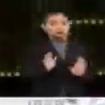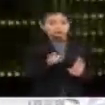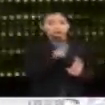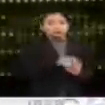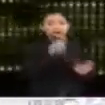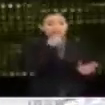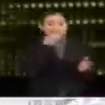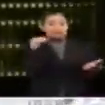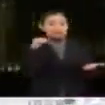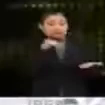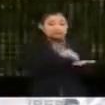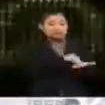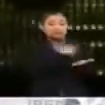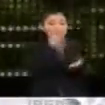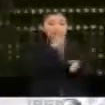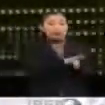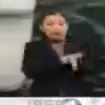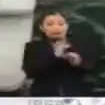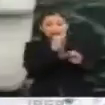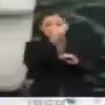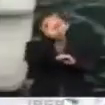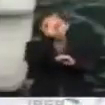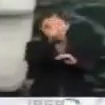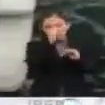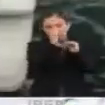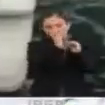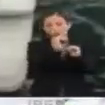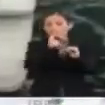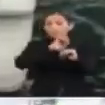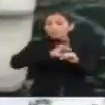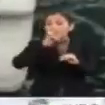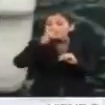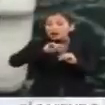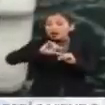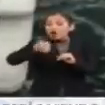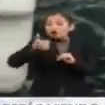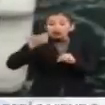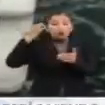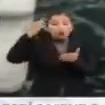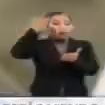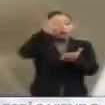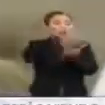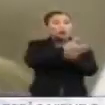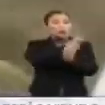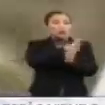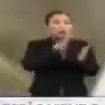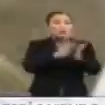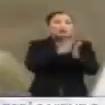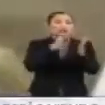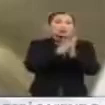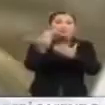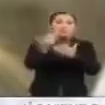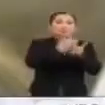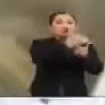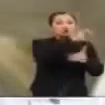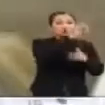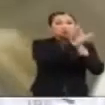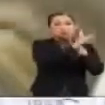que establece más restricciones para que otros ingresen en la zona y puedan participar.